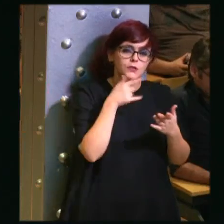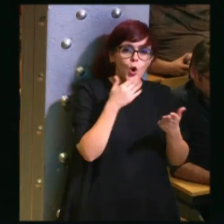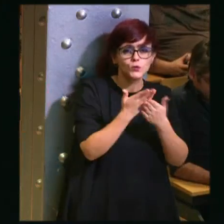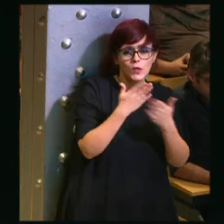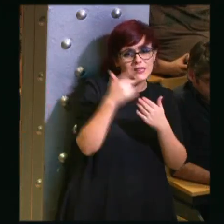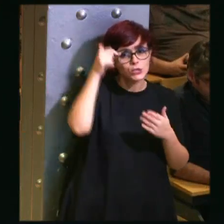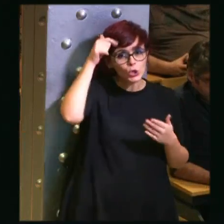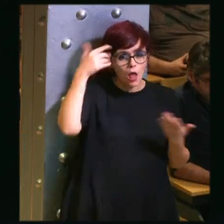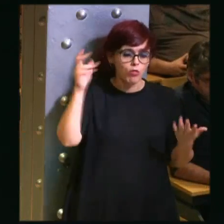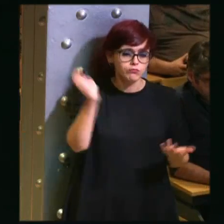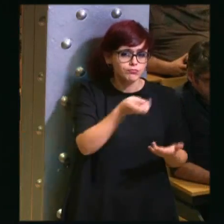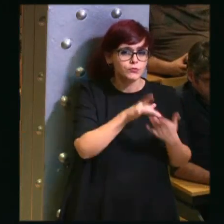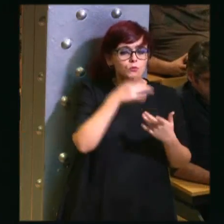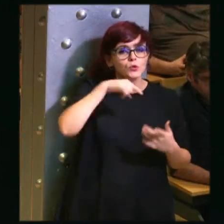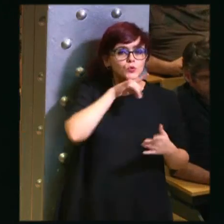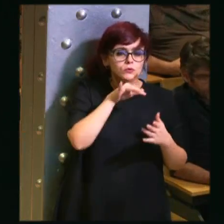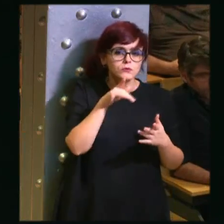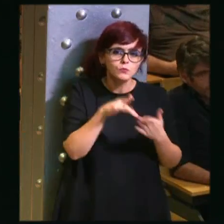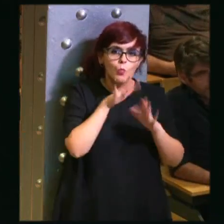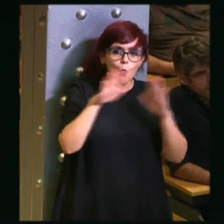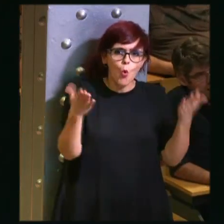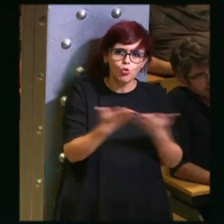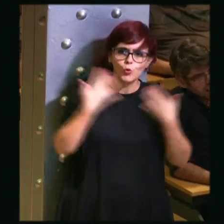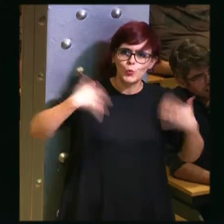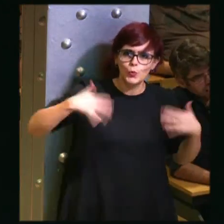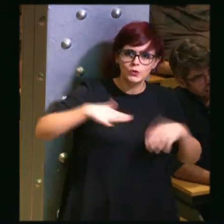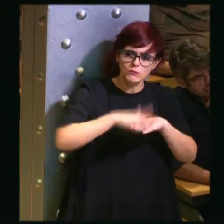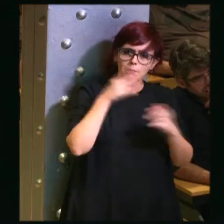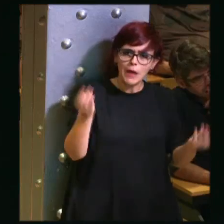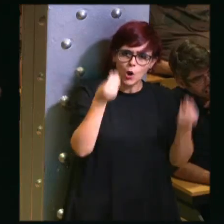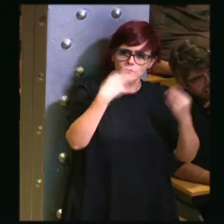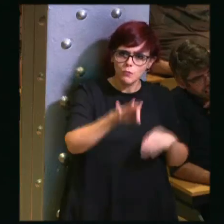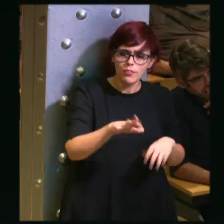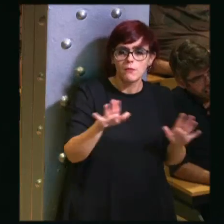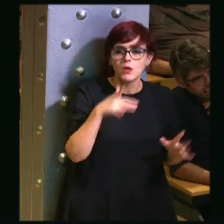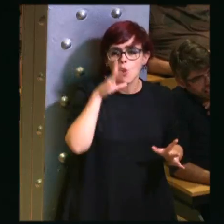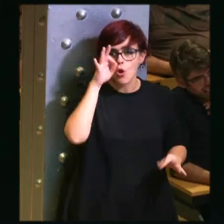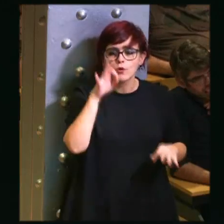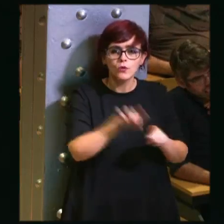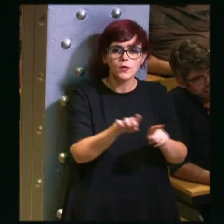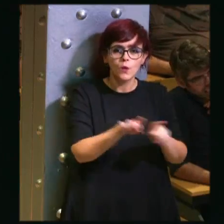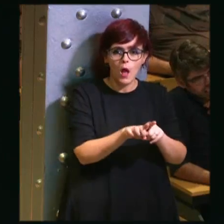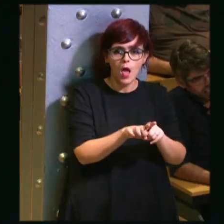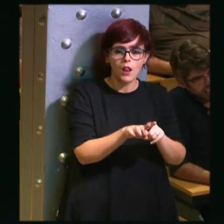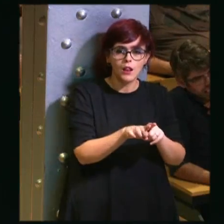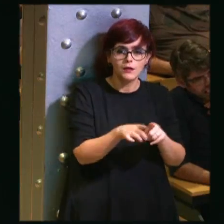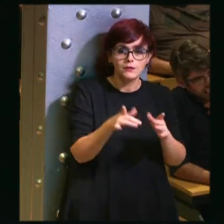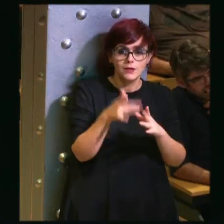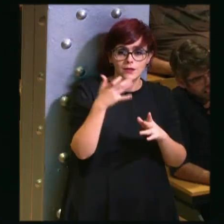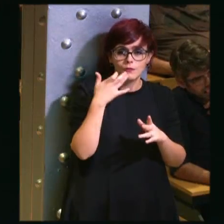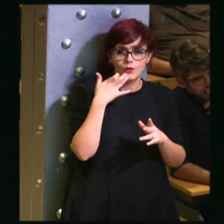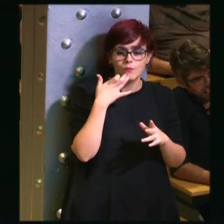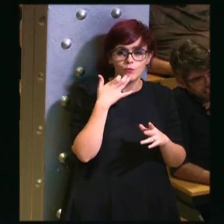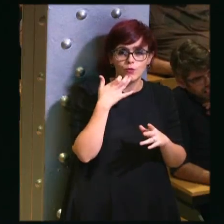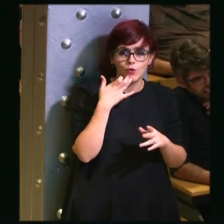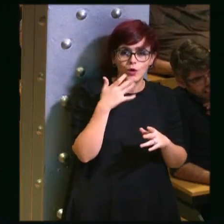doctorado, tenemos un mundo increíble. Hay muchas cosas que mejorar, evidentemente, pues que no lo puedan ver ellos